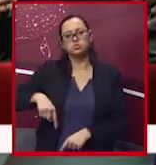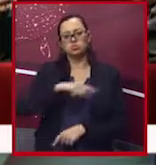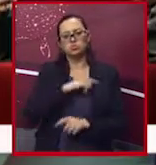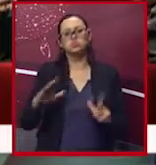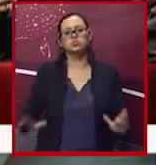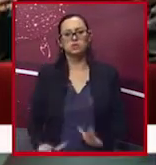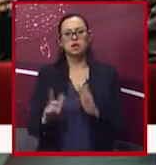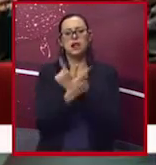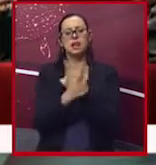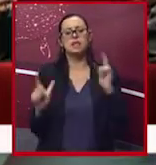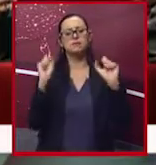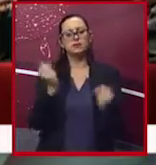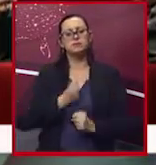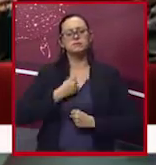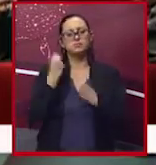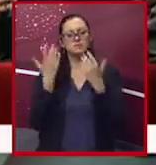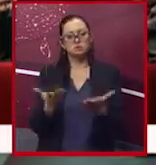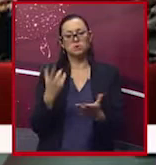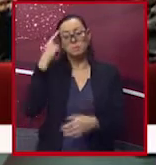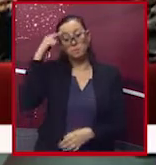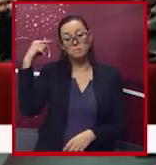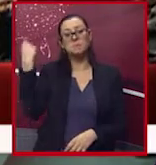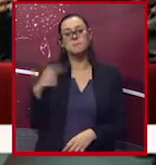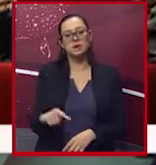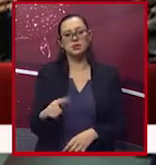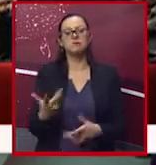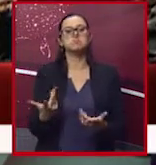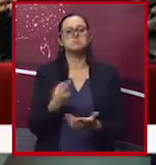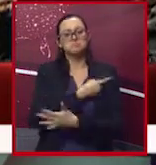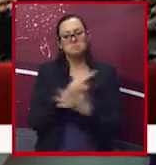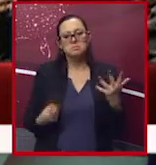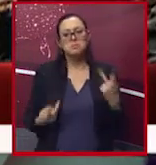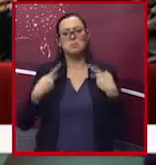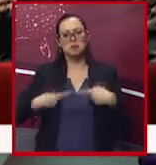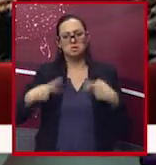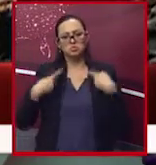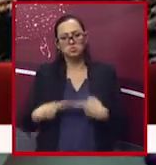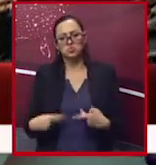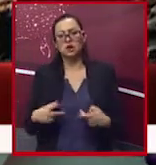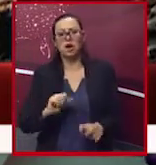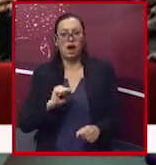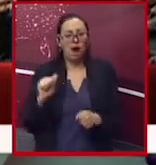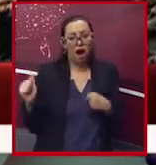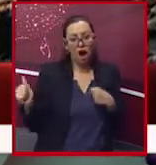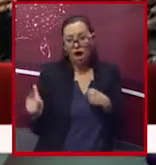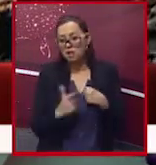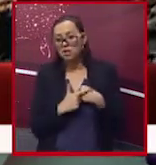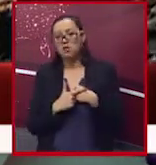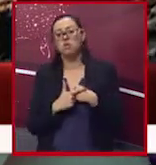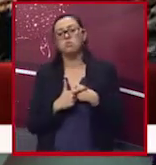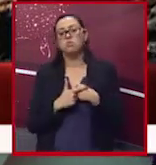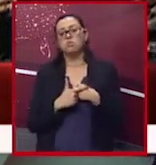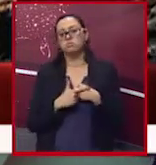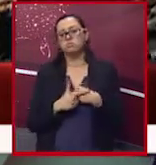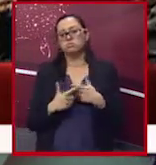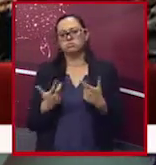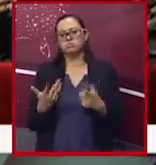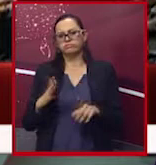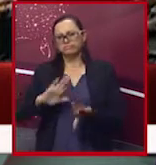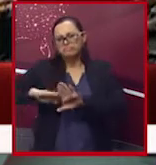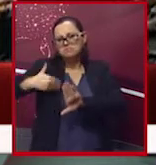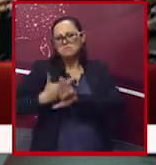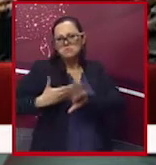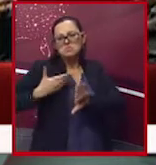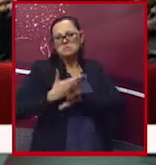la libertad de expresión para que ninguna persona pueda ser sujeta de una